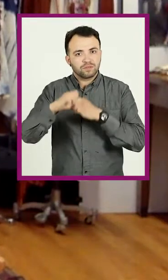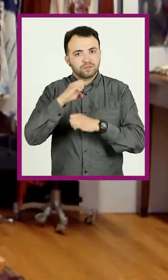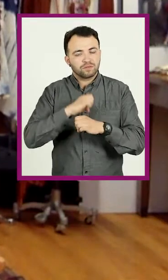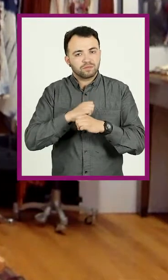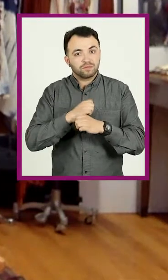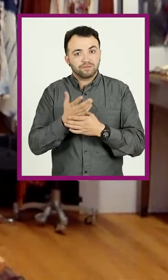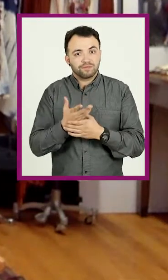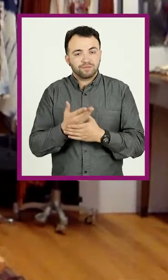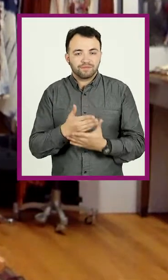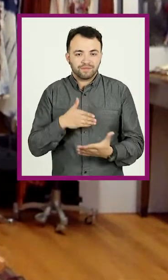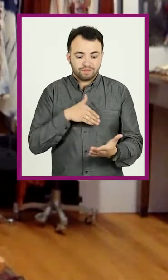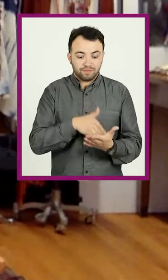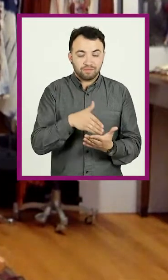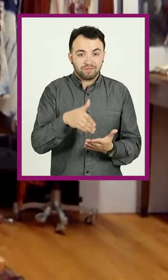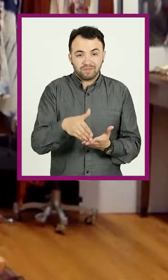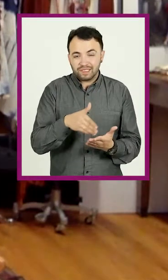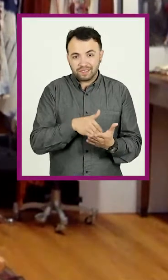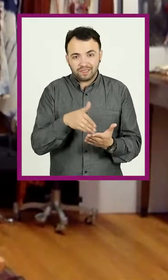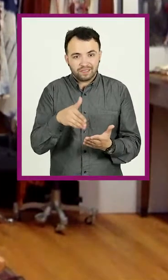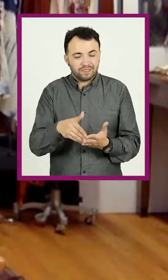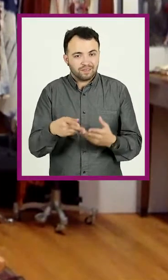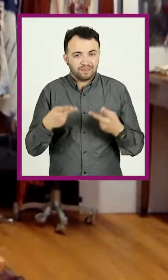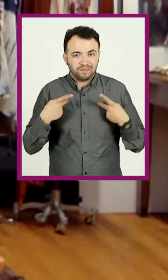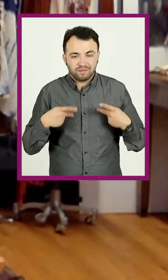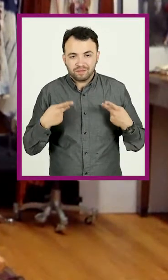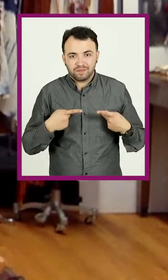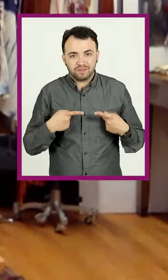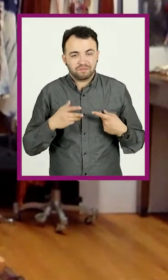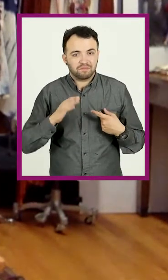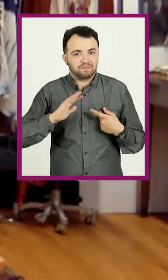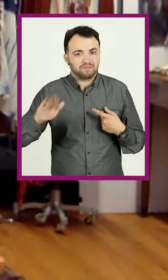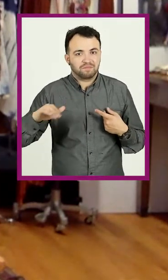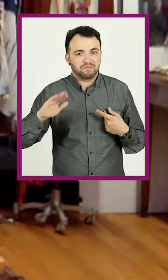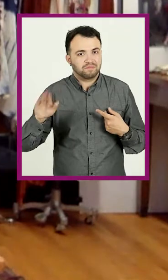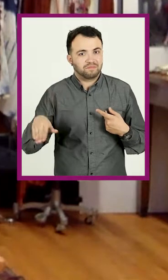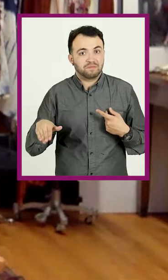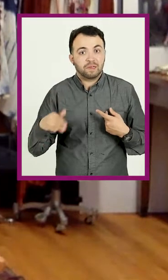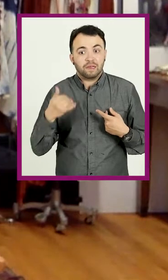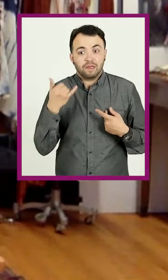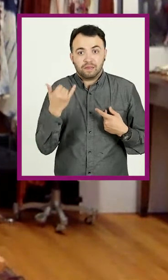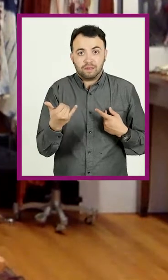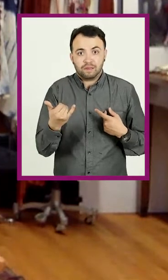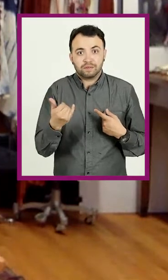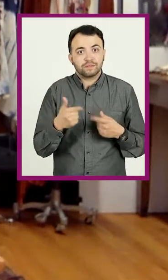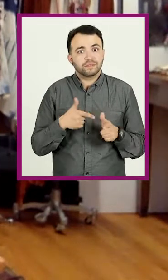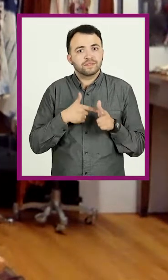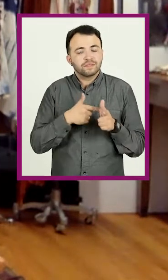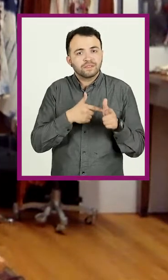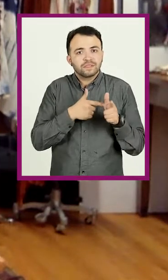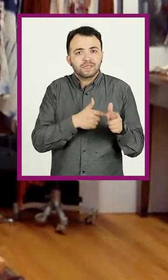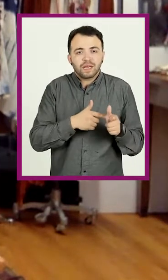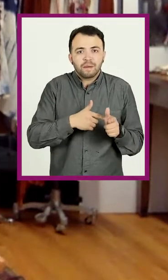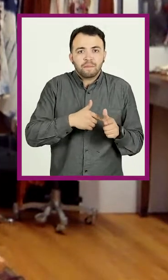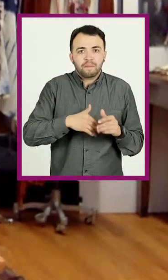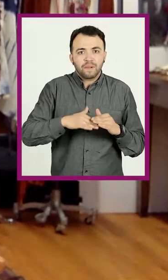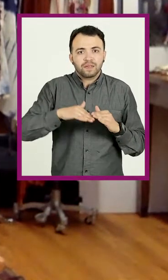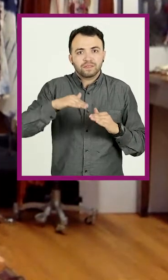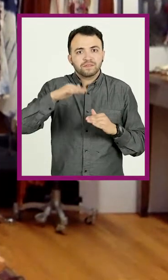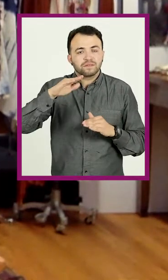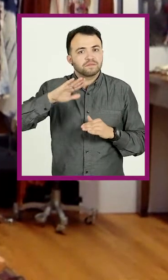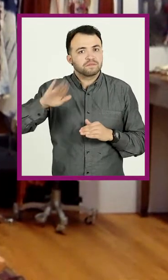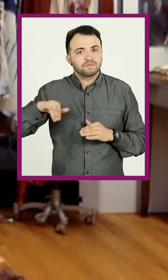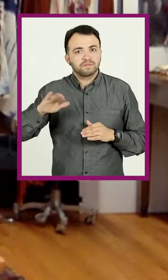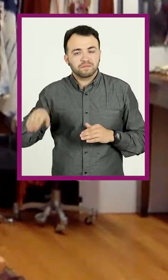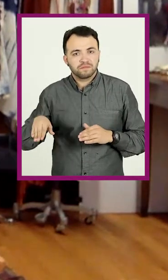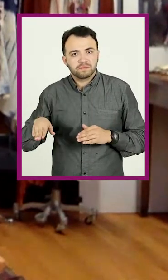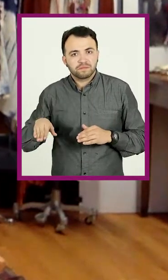Millones de personas han muerto y los números siguen creciendo. Al día de hoy, en